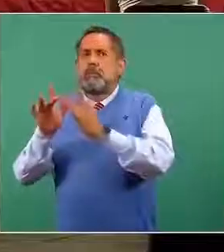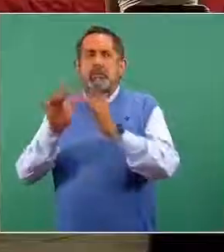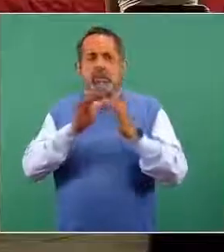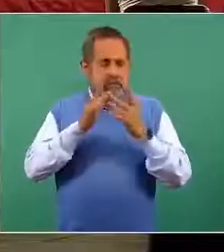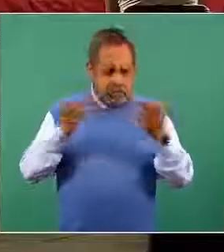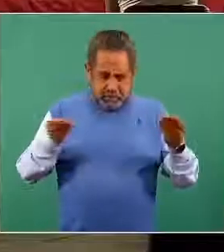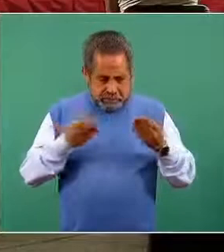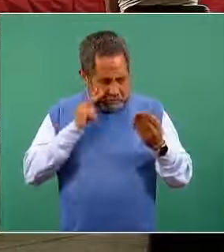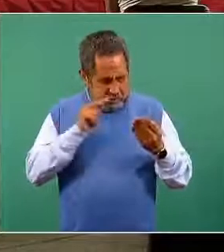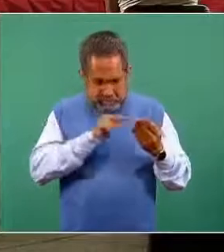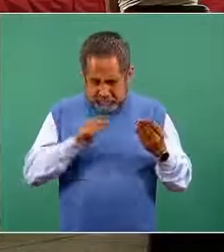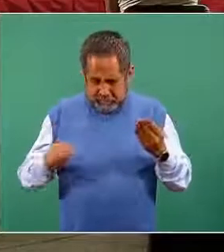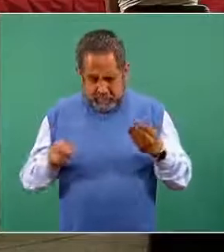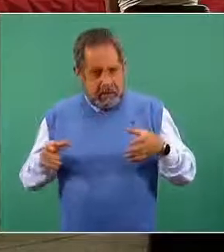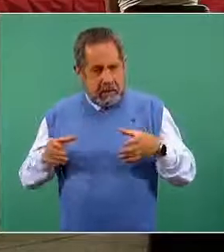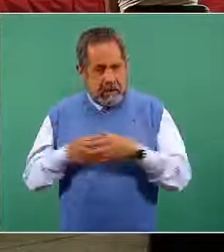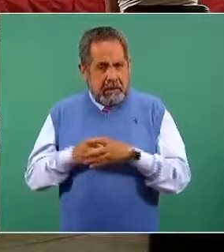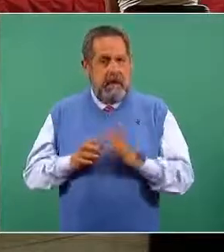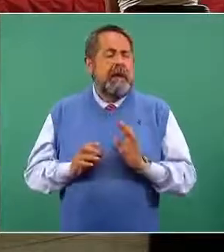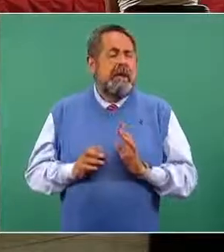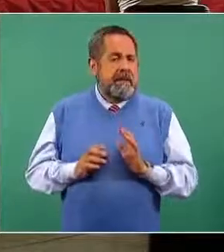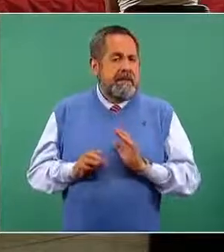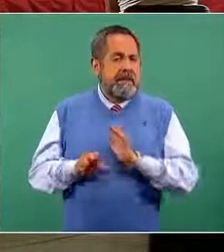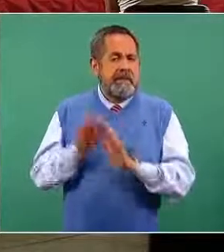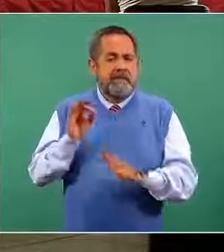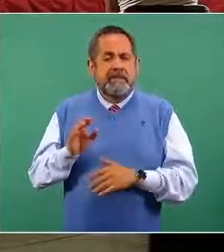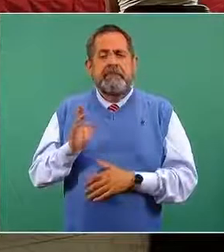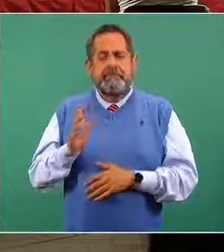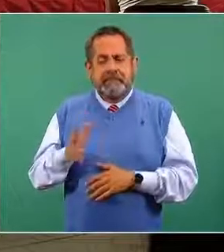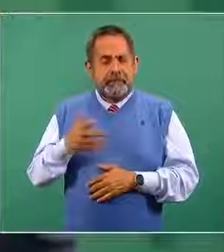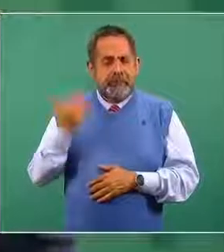lamentablemente han fallecido por COVID, podemos entonces